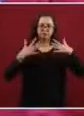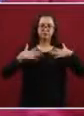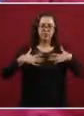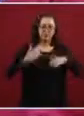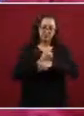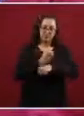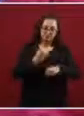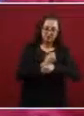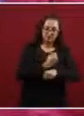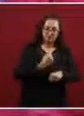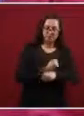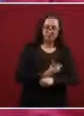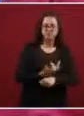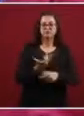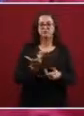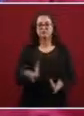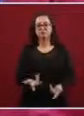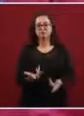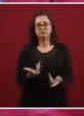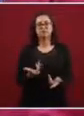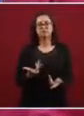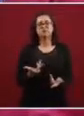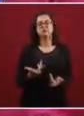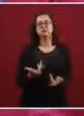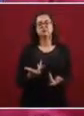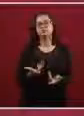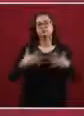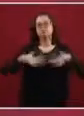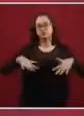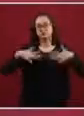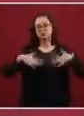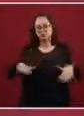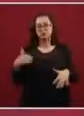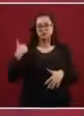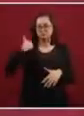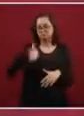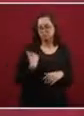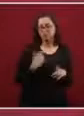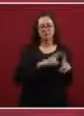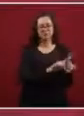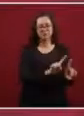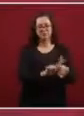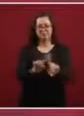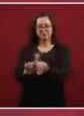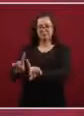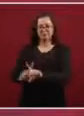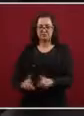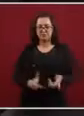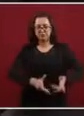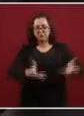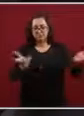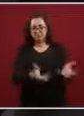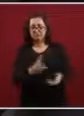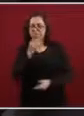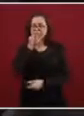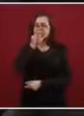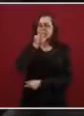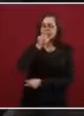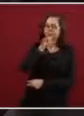calzado, los que se dedican a textiles, que se